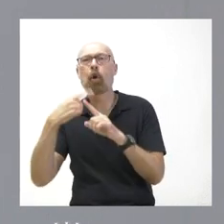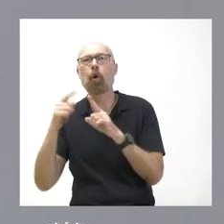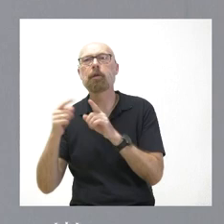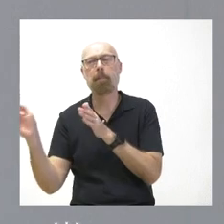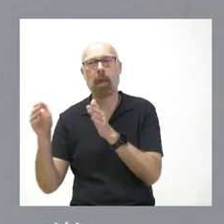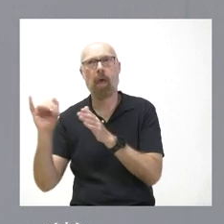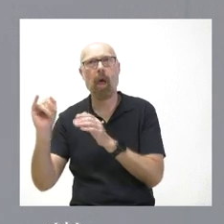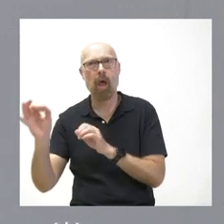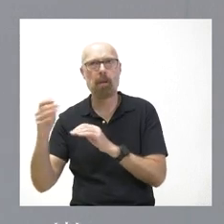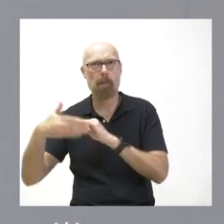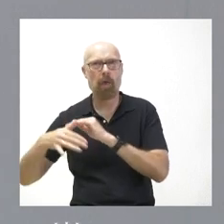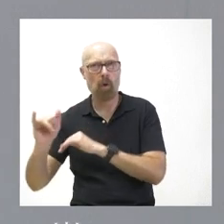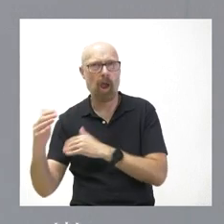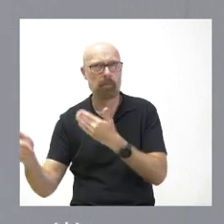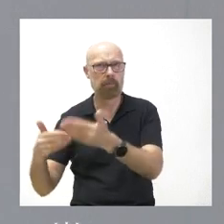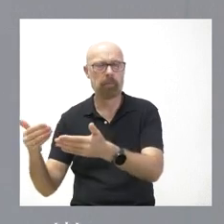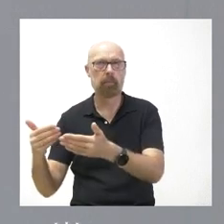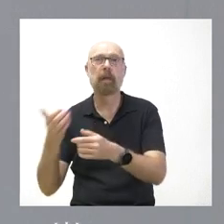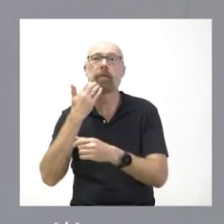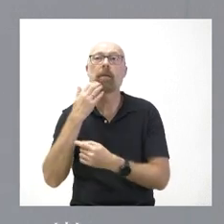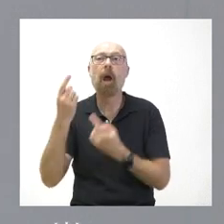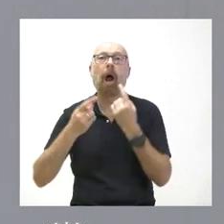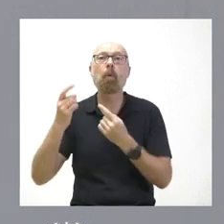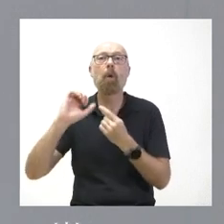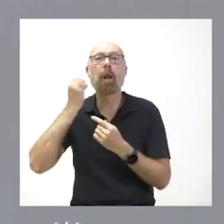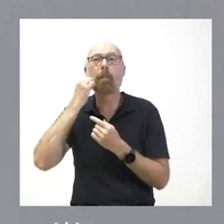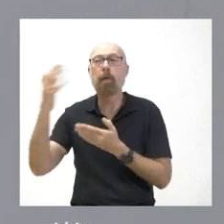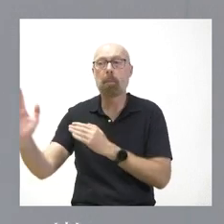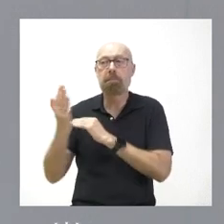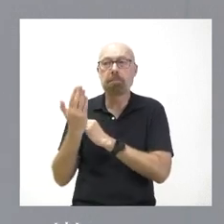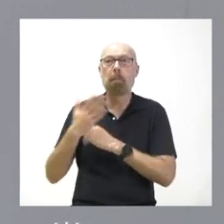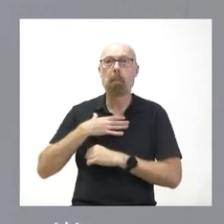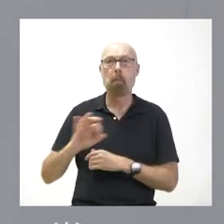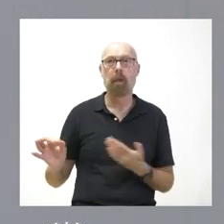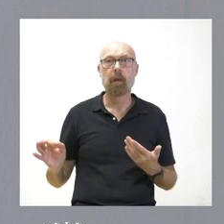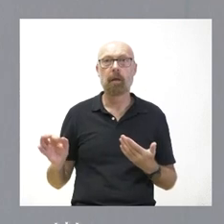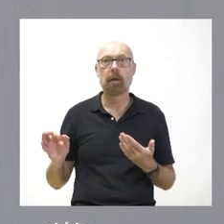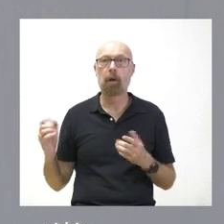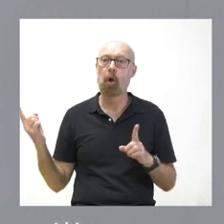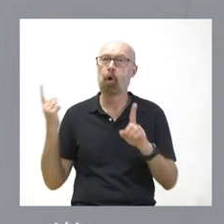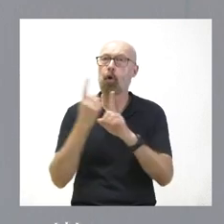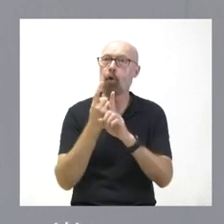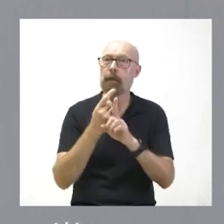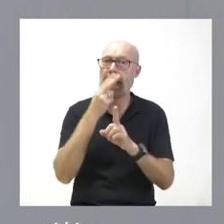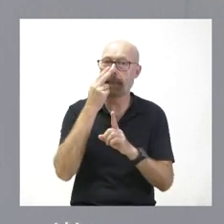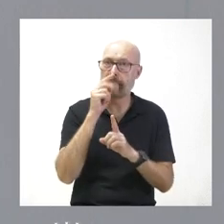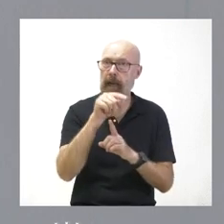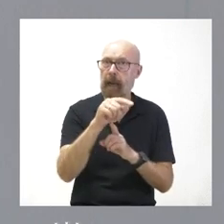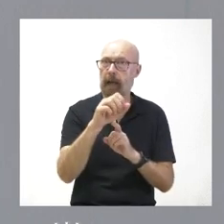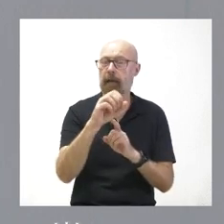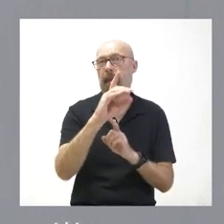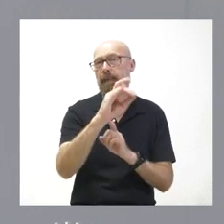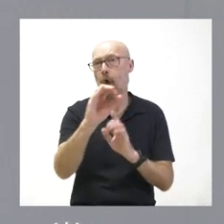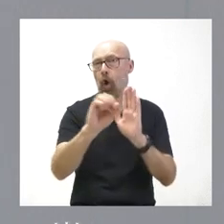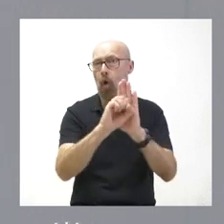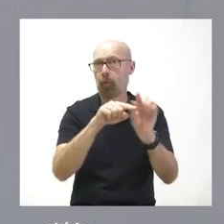que cualquiera pueda ar una alegación contra el interés de una denominación de